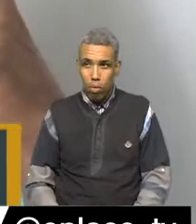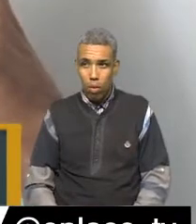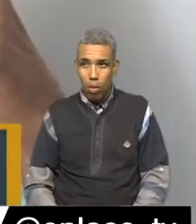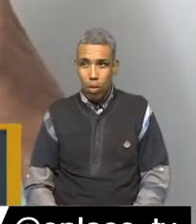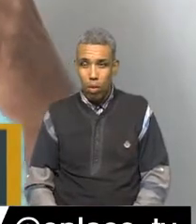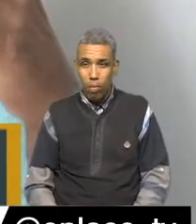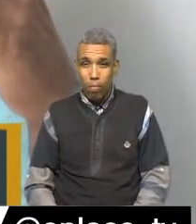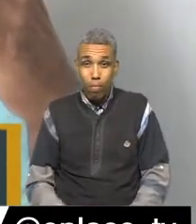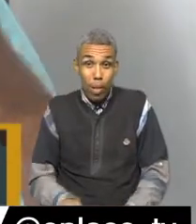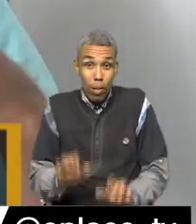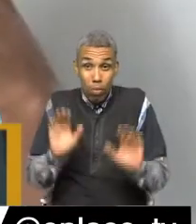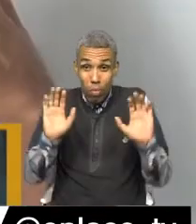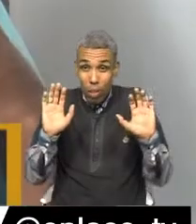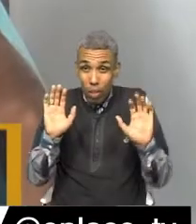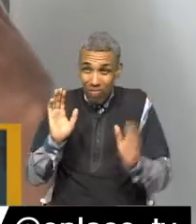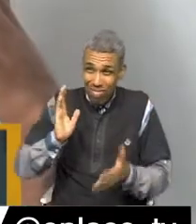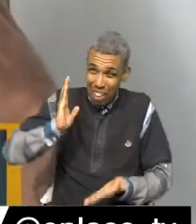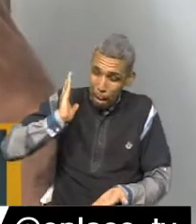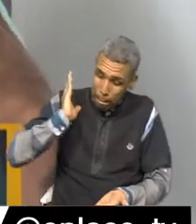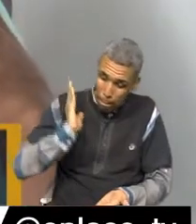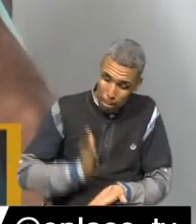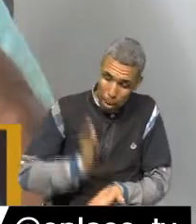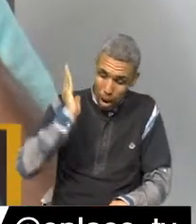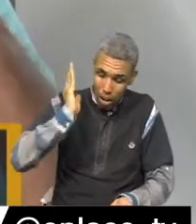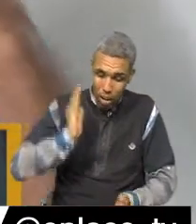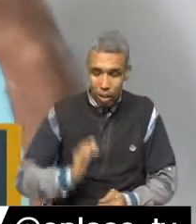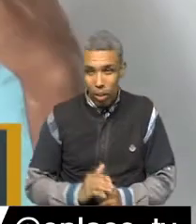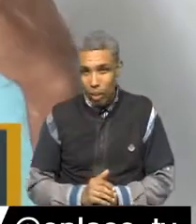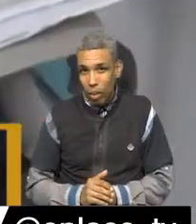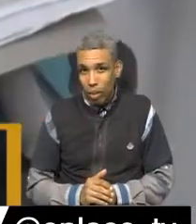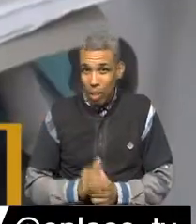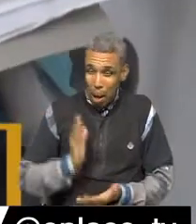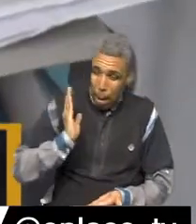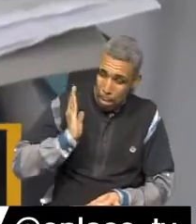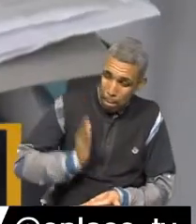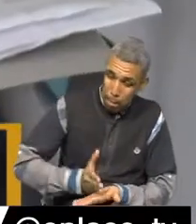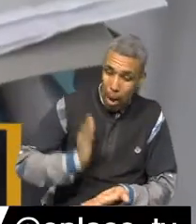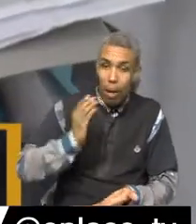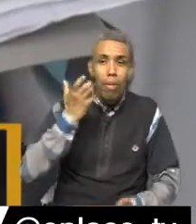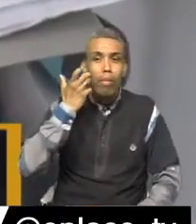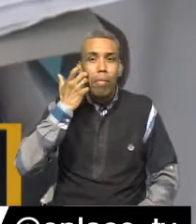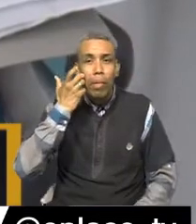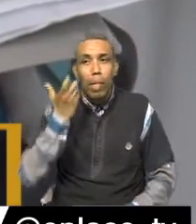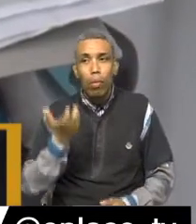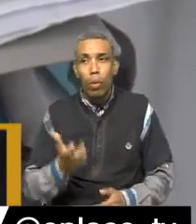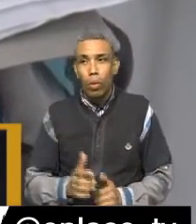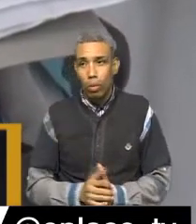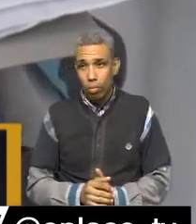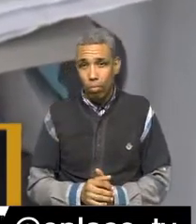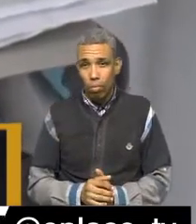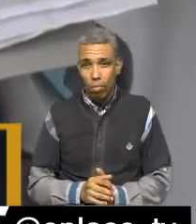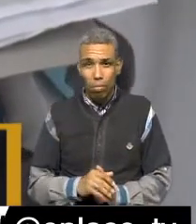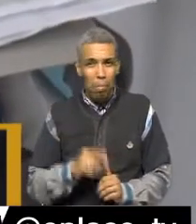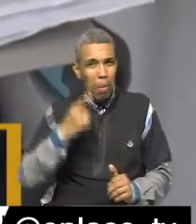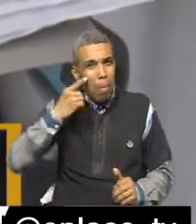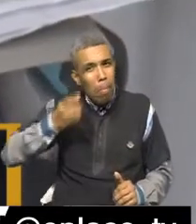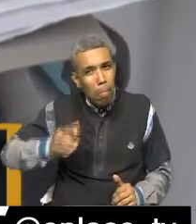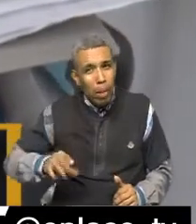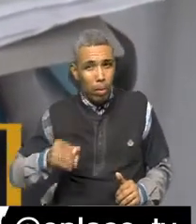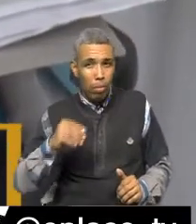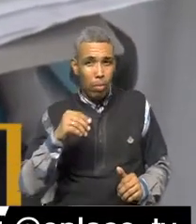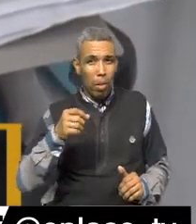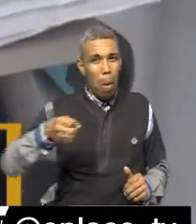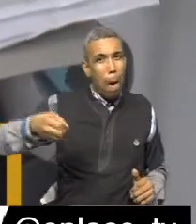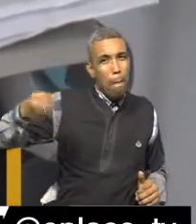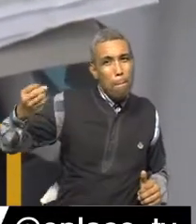desafortunadamente me cogió esta enfermedad emboli, como que se llama, emboli,